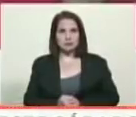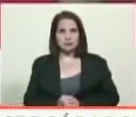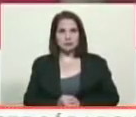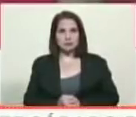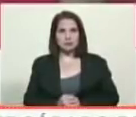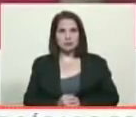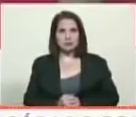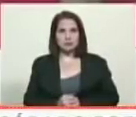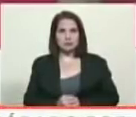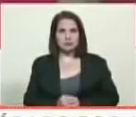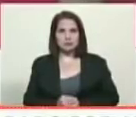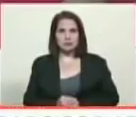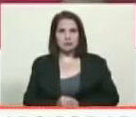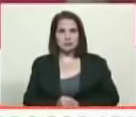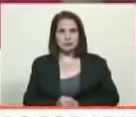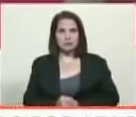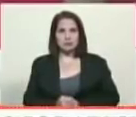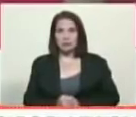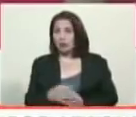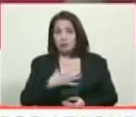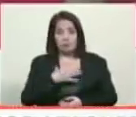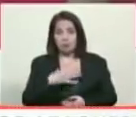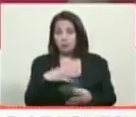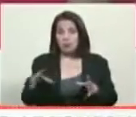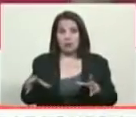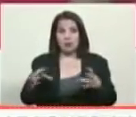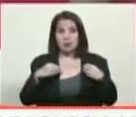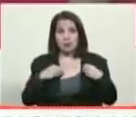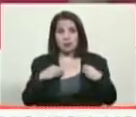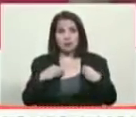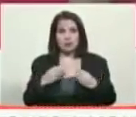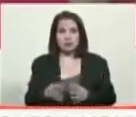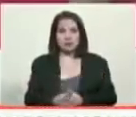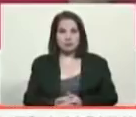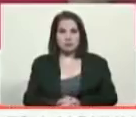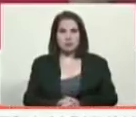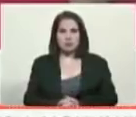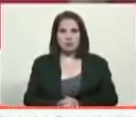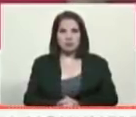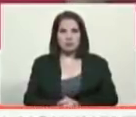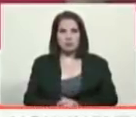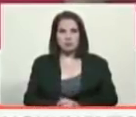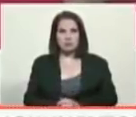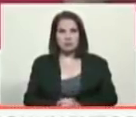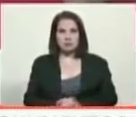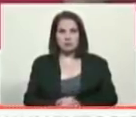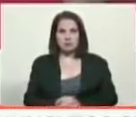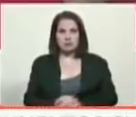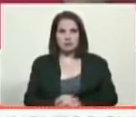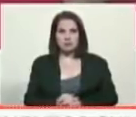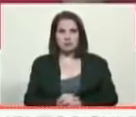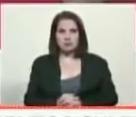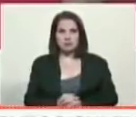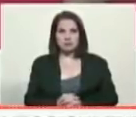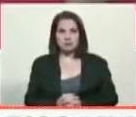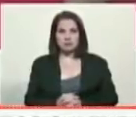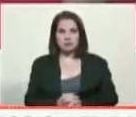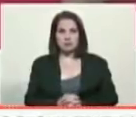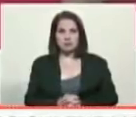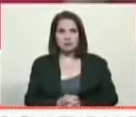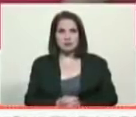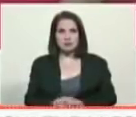No podemos aceptarlo. Por eso el pueblo chavista, el pueblo venezolano, patriota, así no sea chavista,